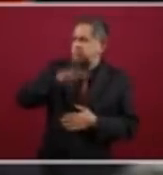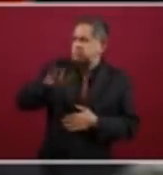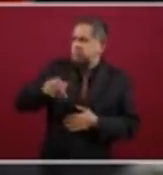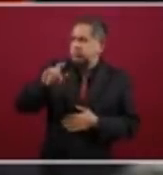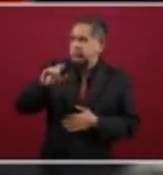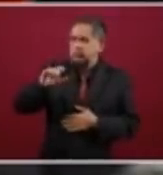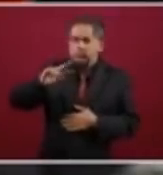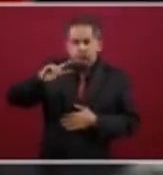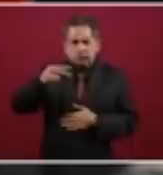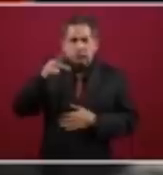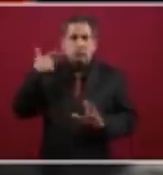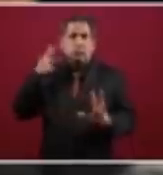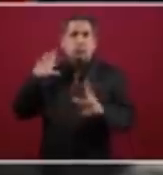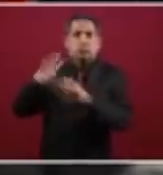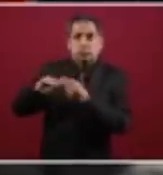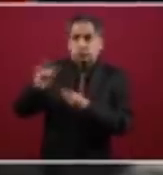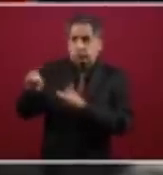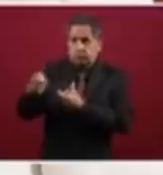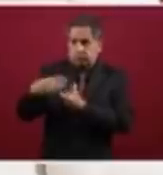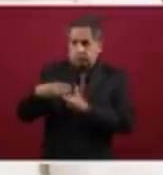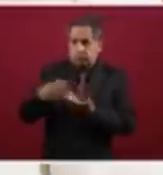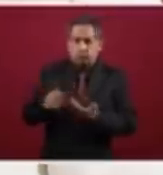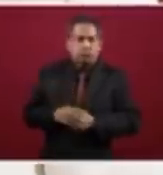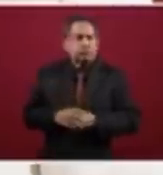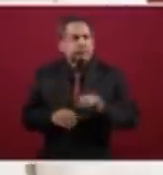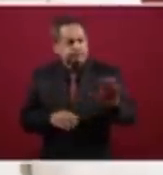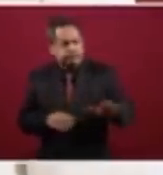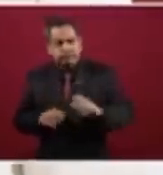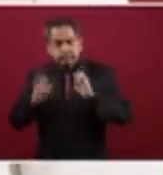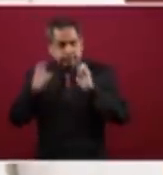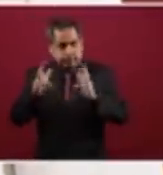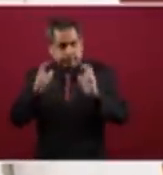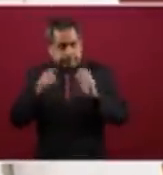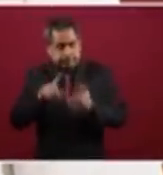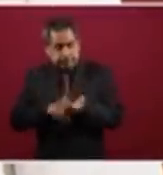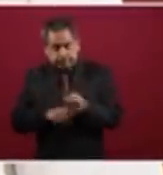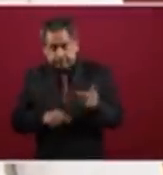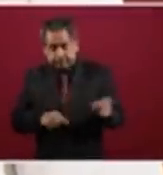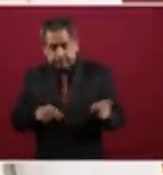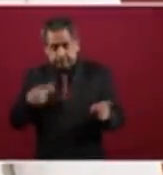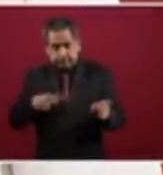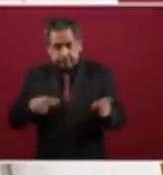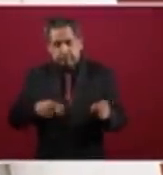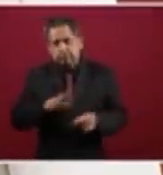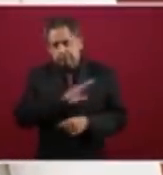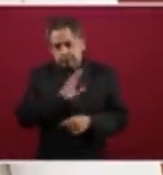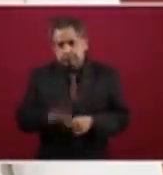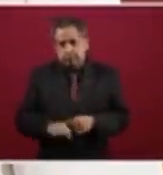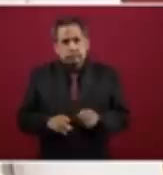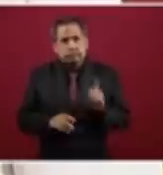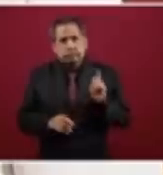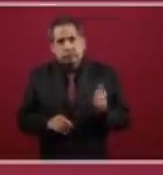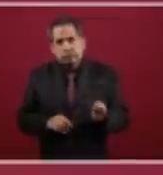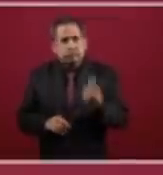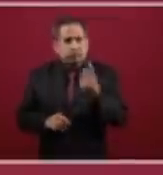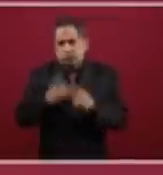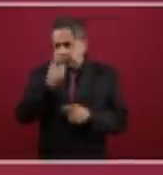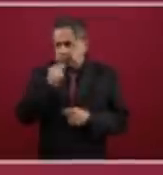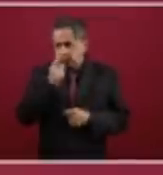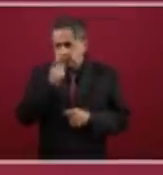el presidente nos hablaba creo que de un caso. En el caso de Chiapas hubo el fallecimiento de un